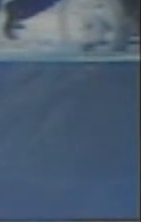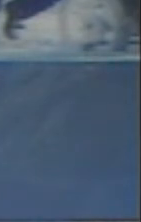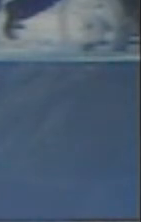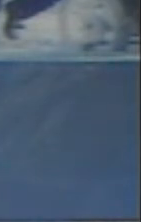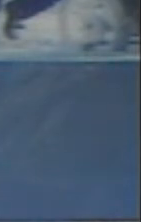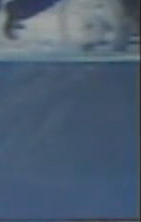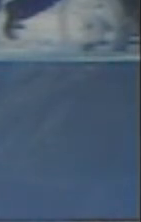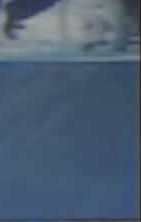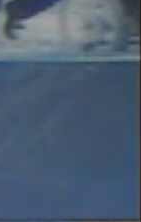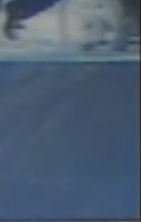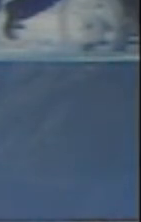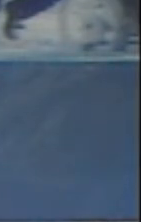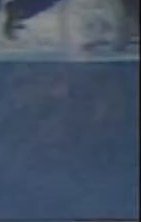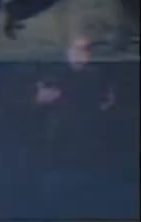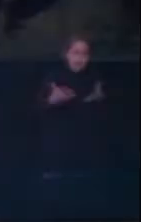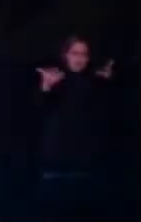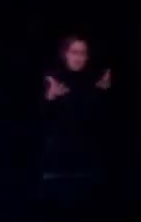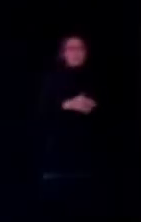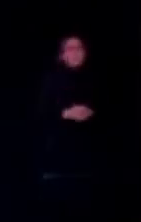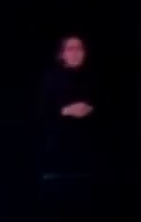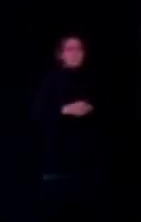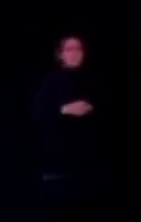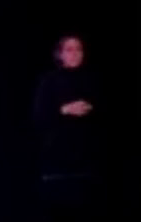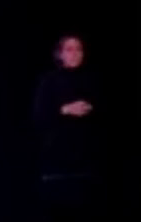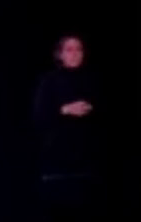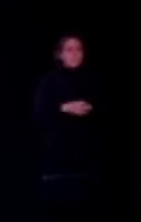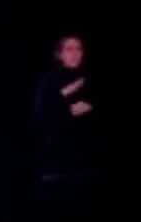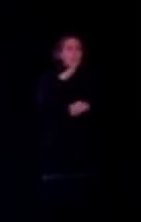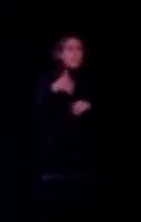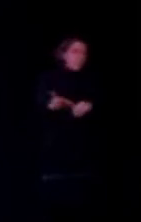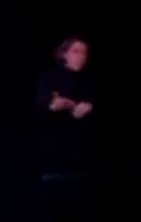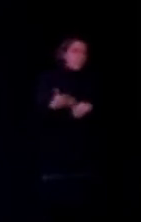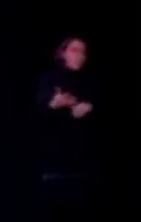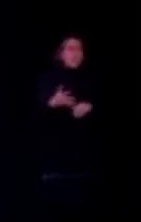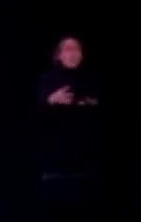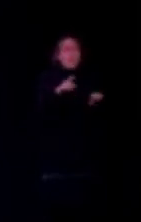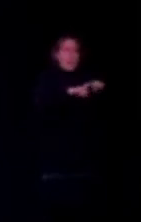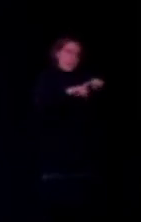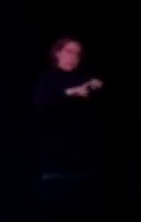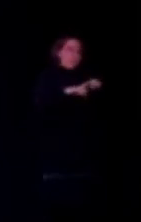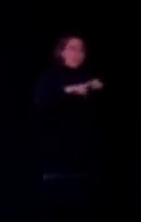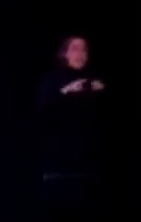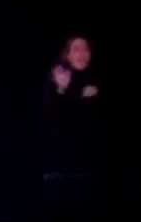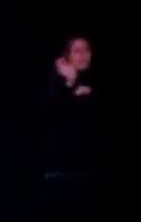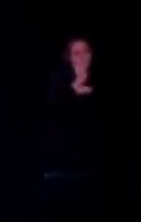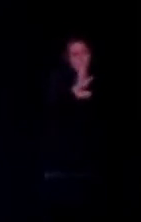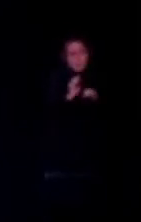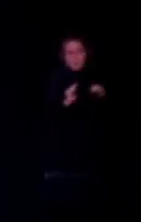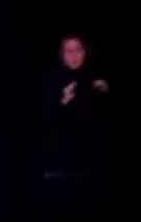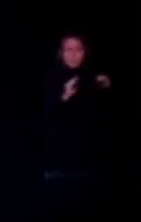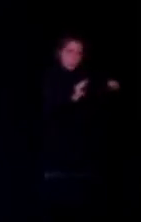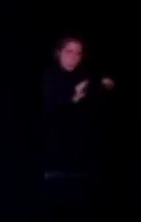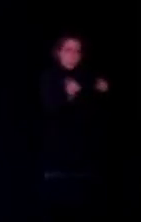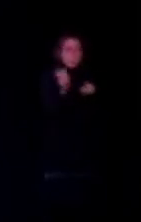ver independientemente los valores cinematográficos hay un elemento muy importante que decía